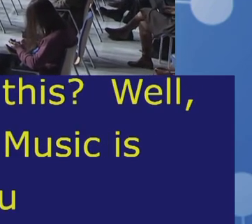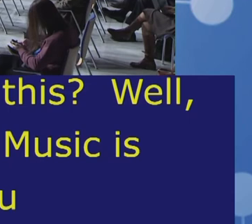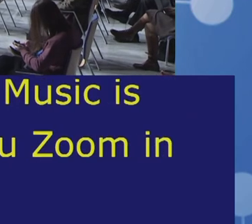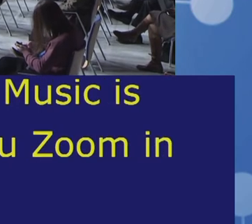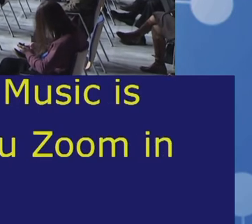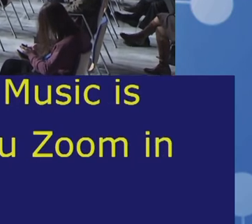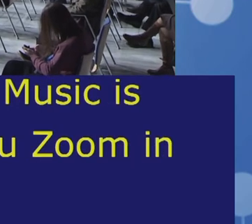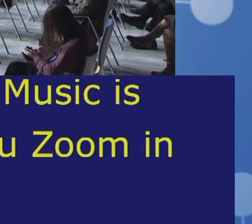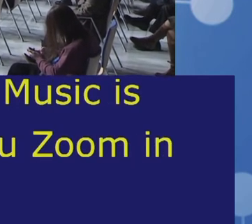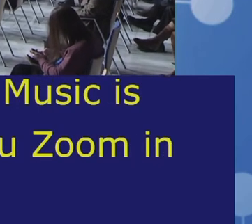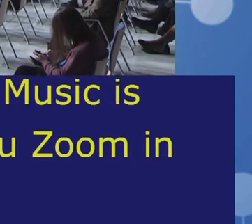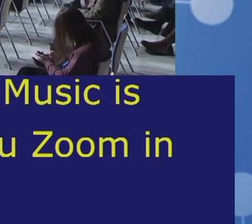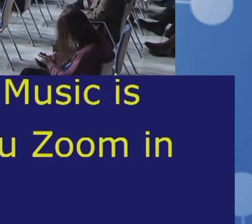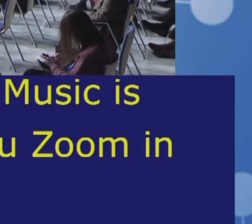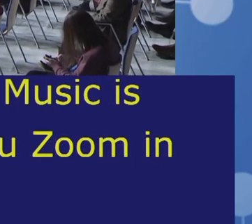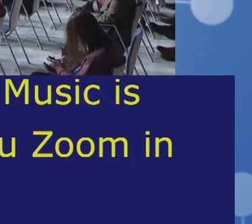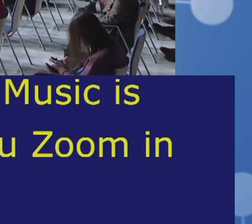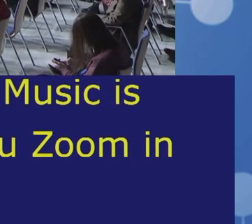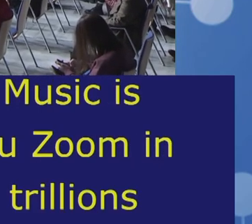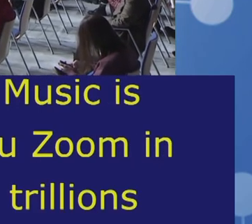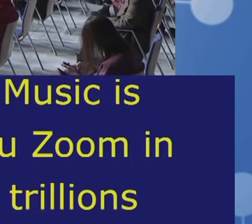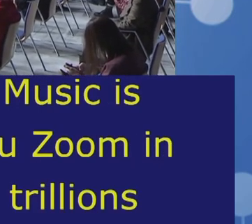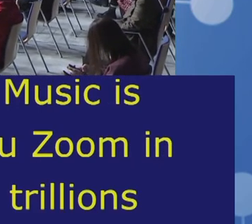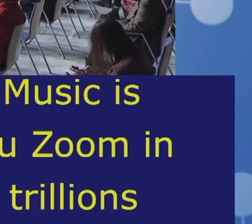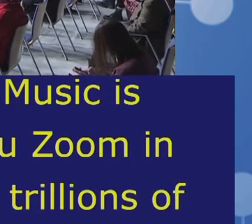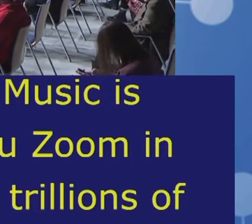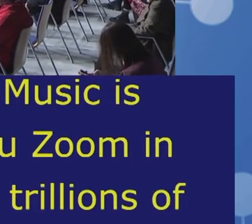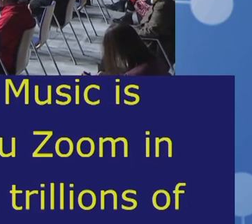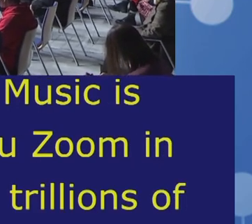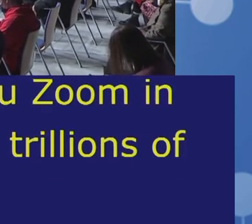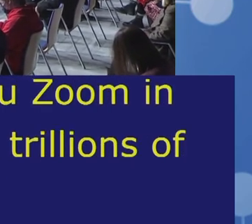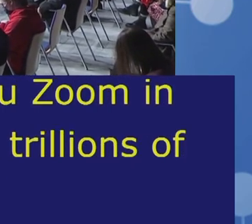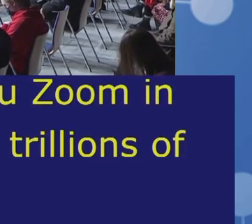La música son ciertas frecuencias.